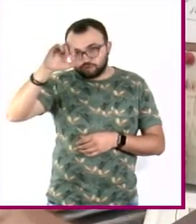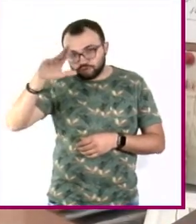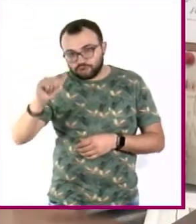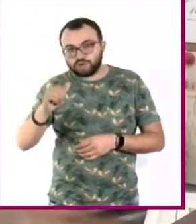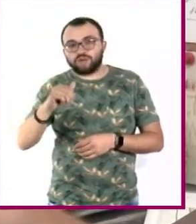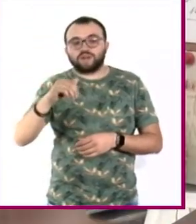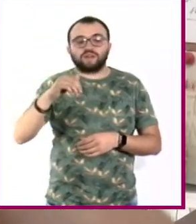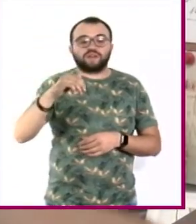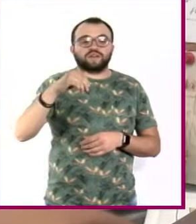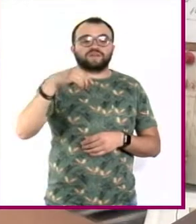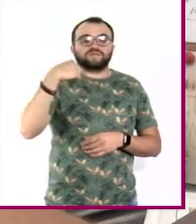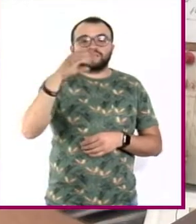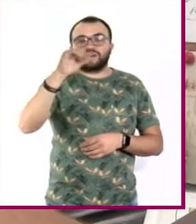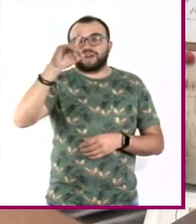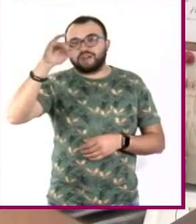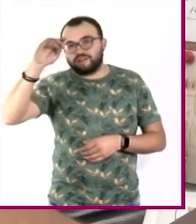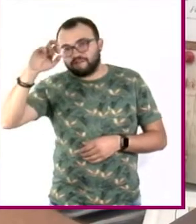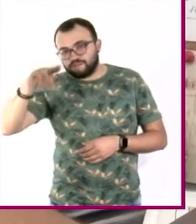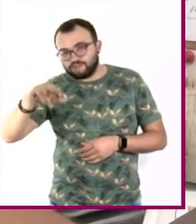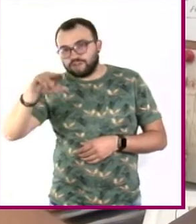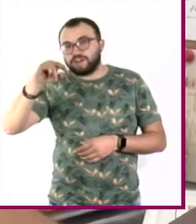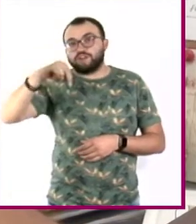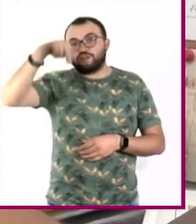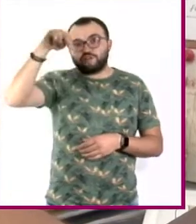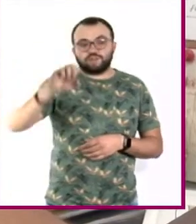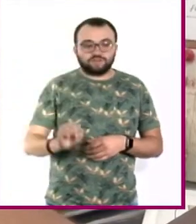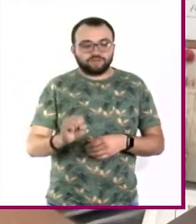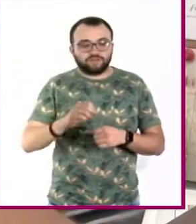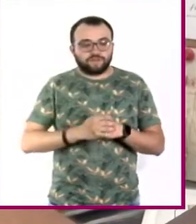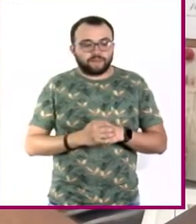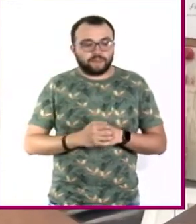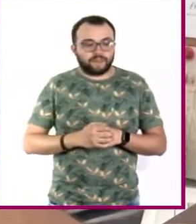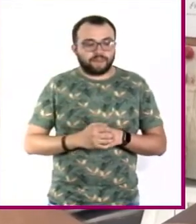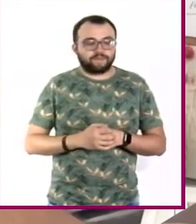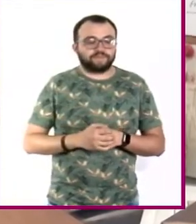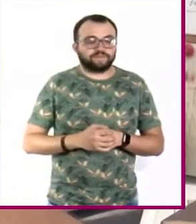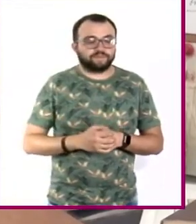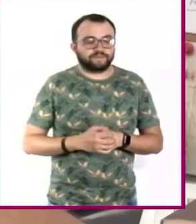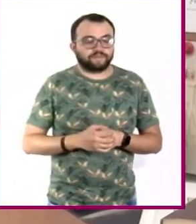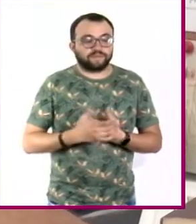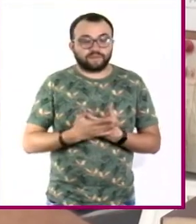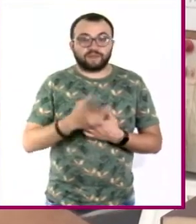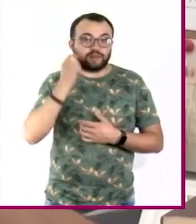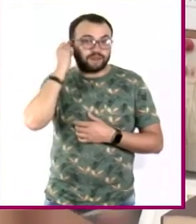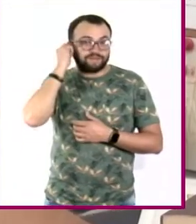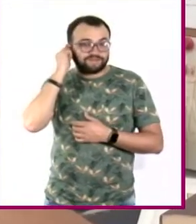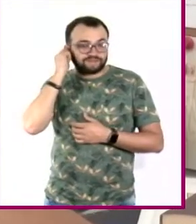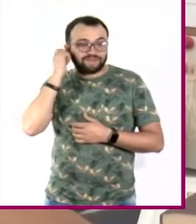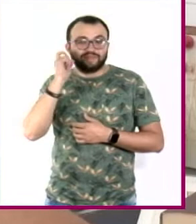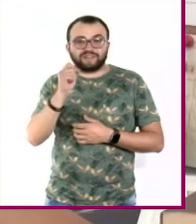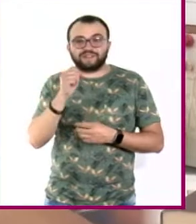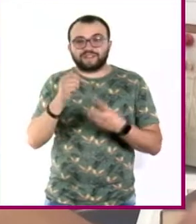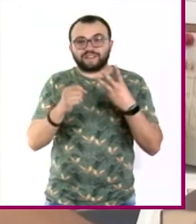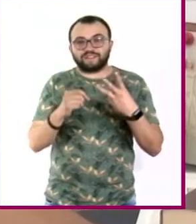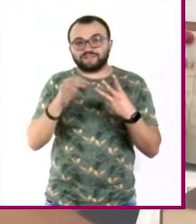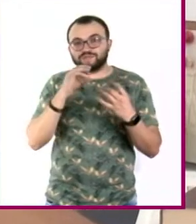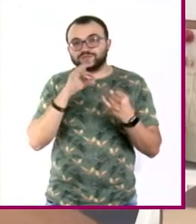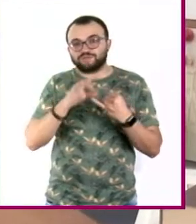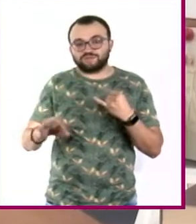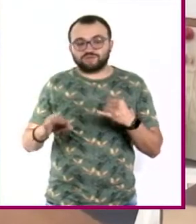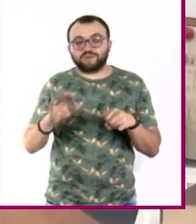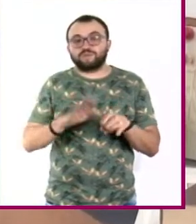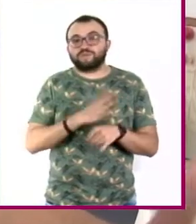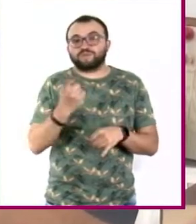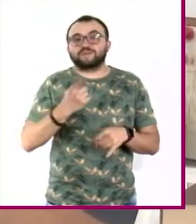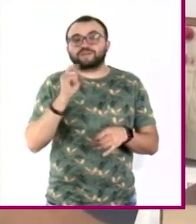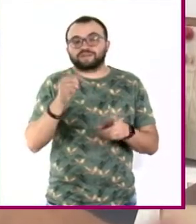Sur. Ahora sí, voy a contestar tu pregunta. La entidad de Guerrero se ubica tristemente entre las tres últimas, ya que presenta un